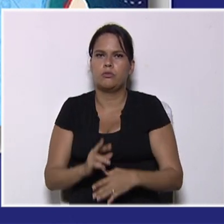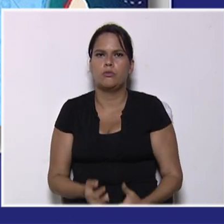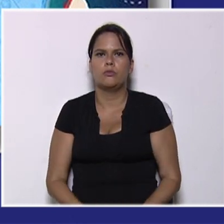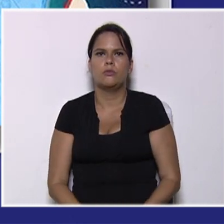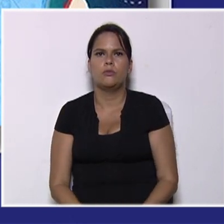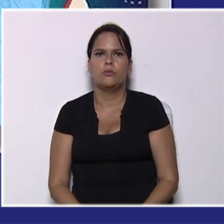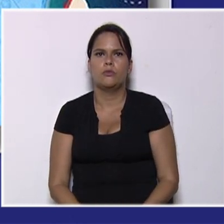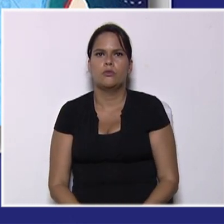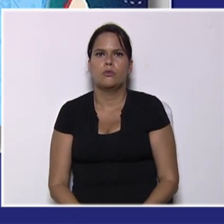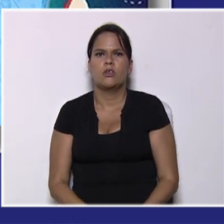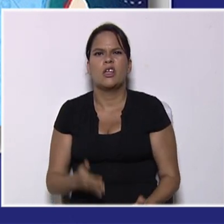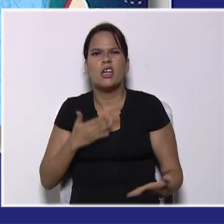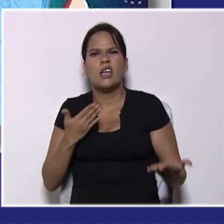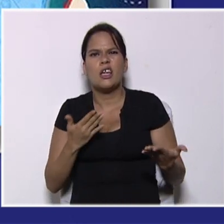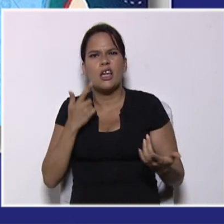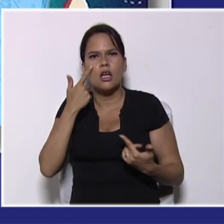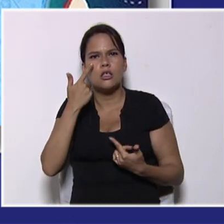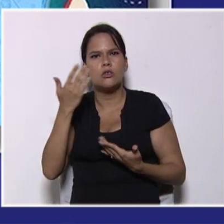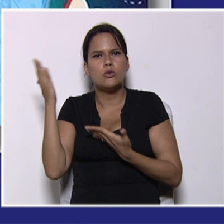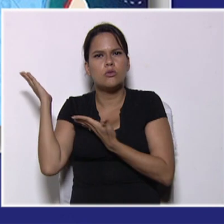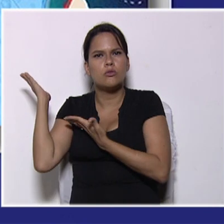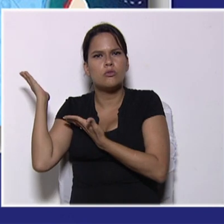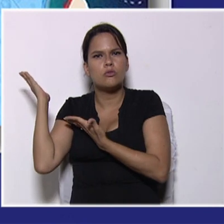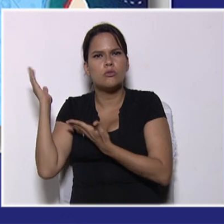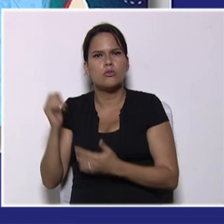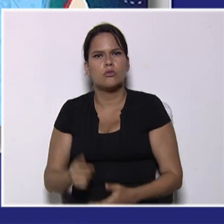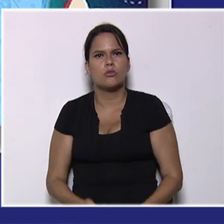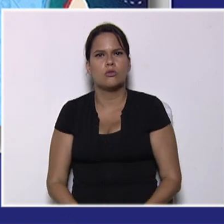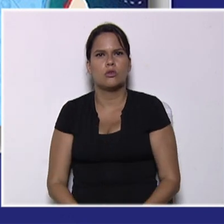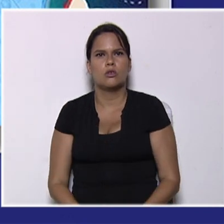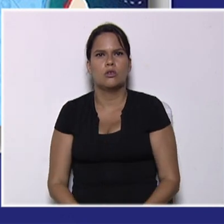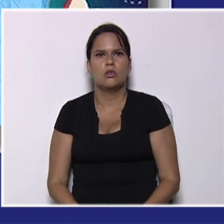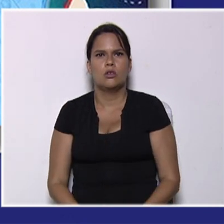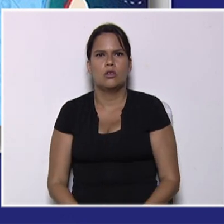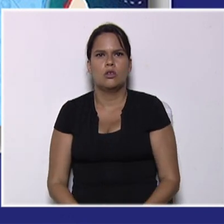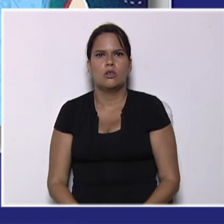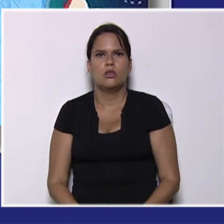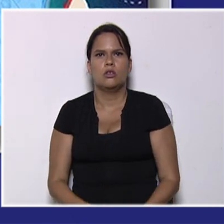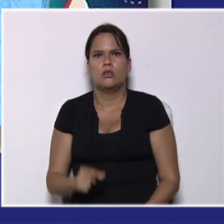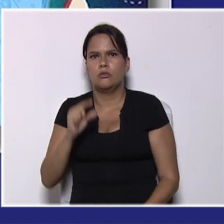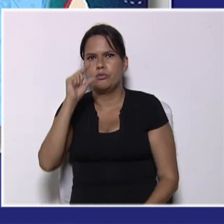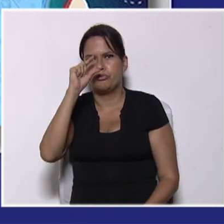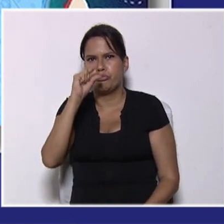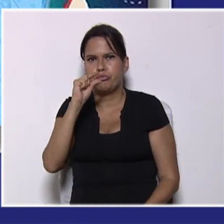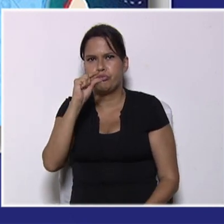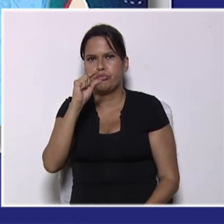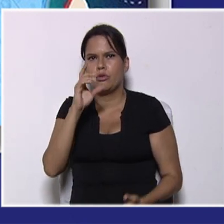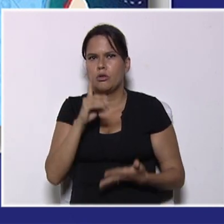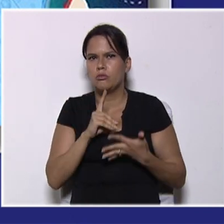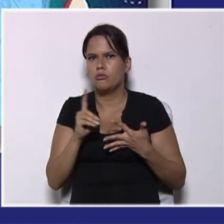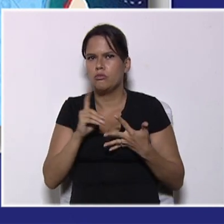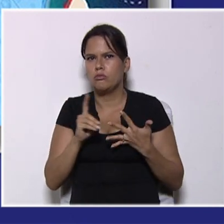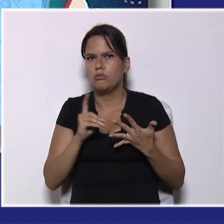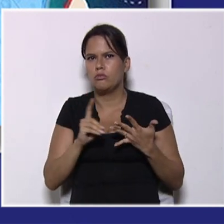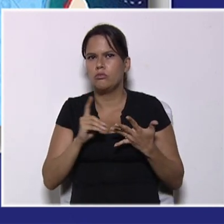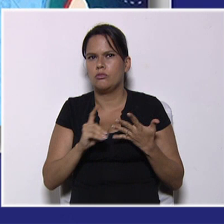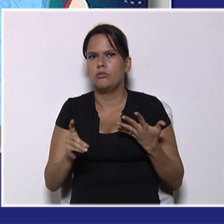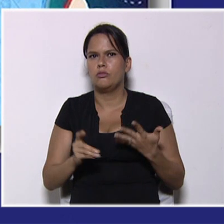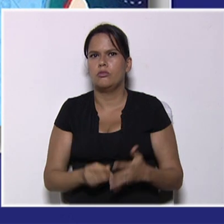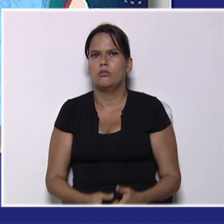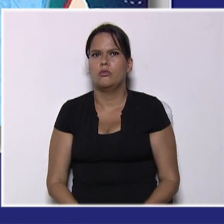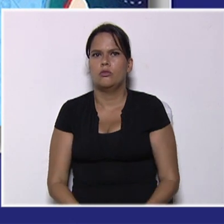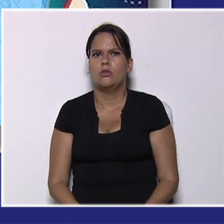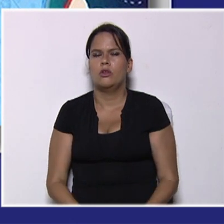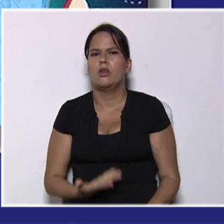están viendo allí, que es como un punto de reciclaje. Si se dan cuenta, tiene una pequeña, una breve descripción de lo que es